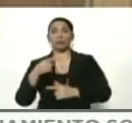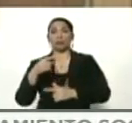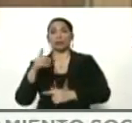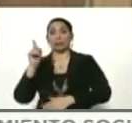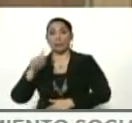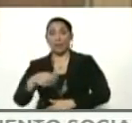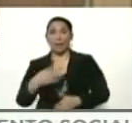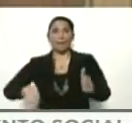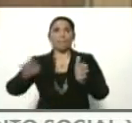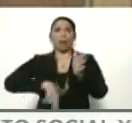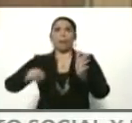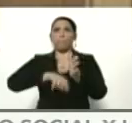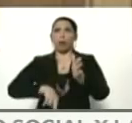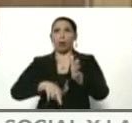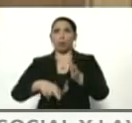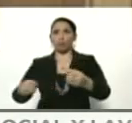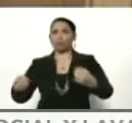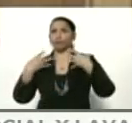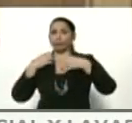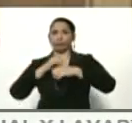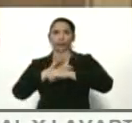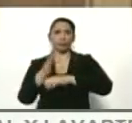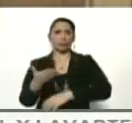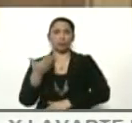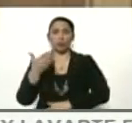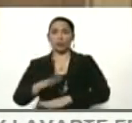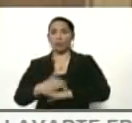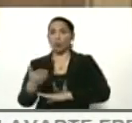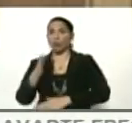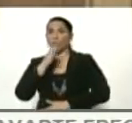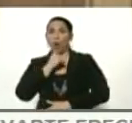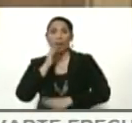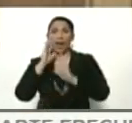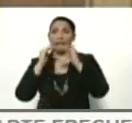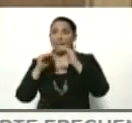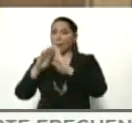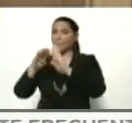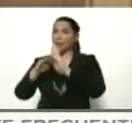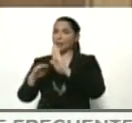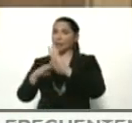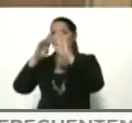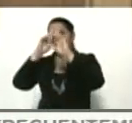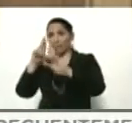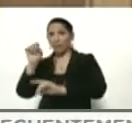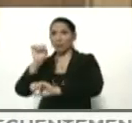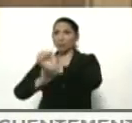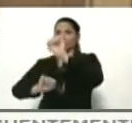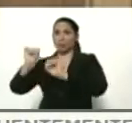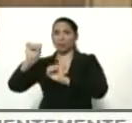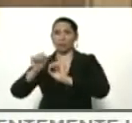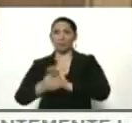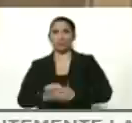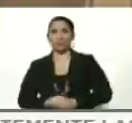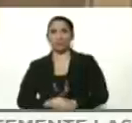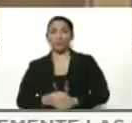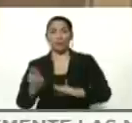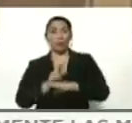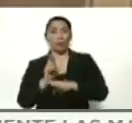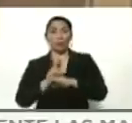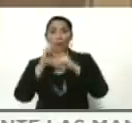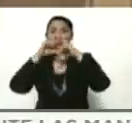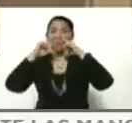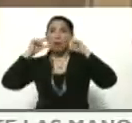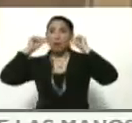brotes, rebrotes importantes, porque no se atienden las medidas preventivas. Y el uso de la